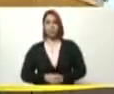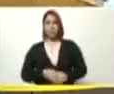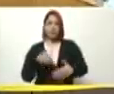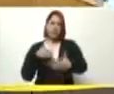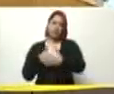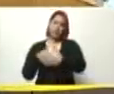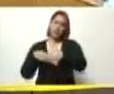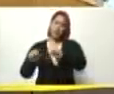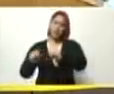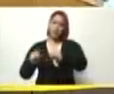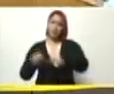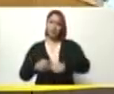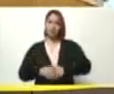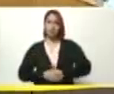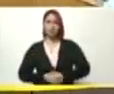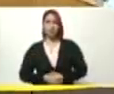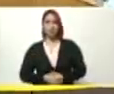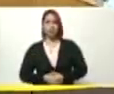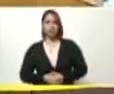antiimperialista.